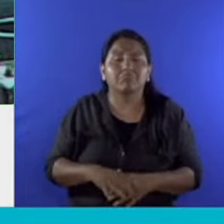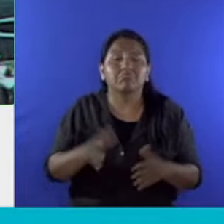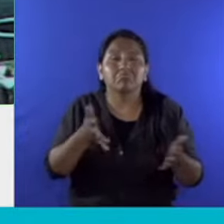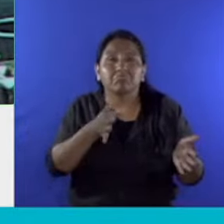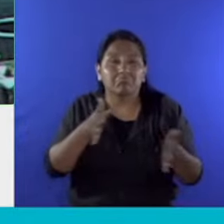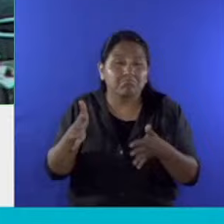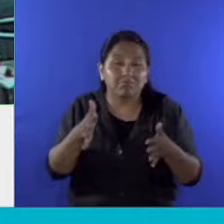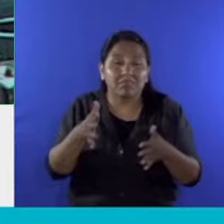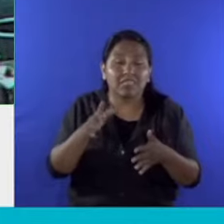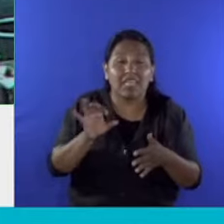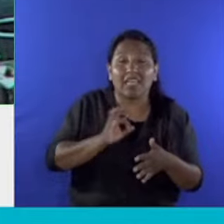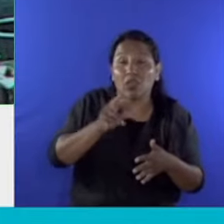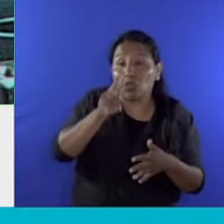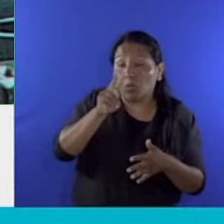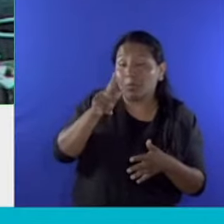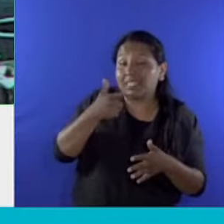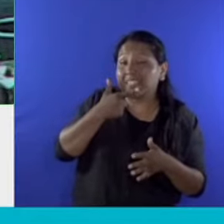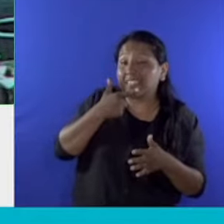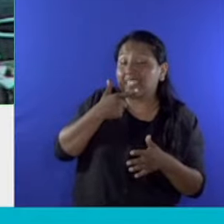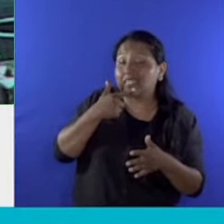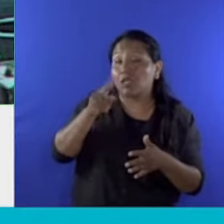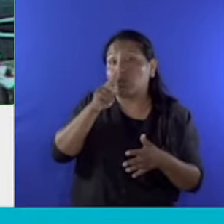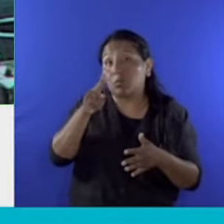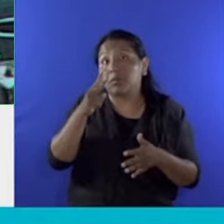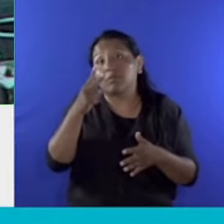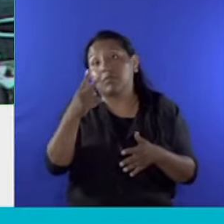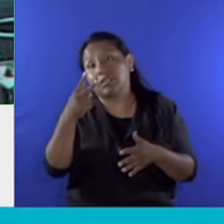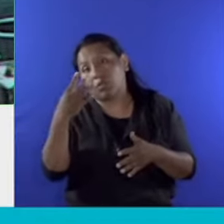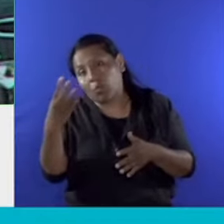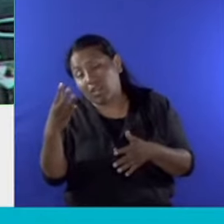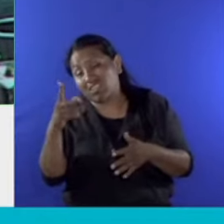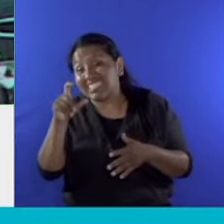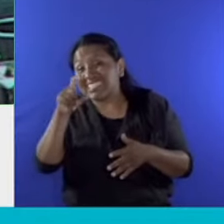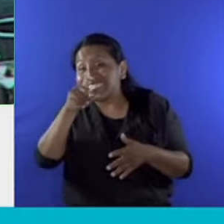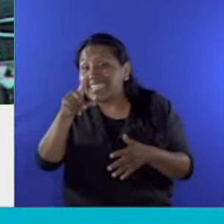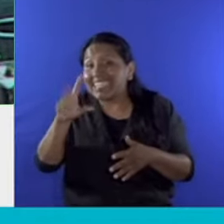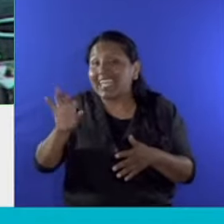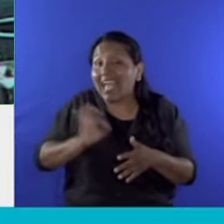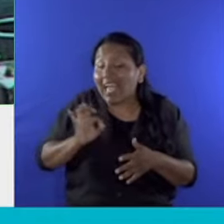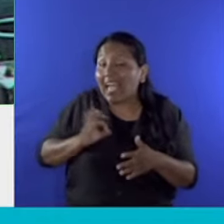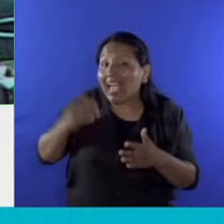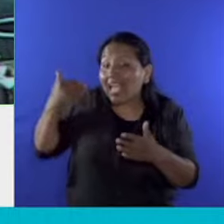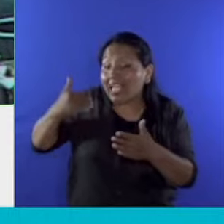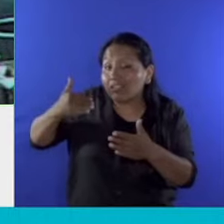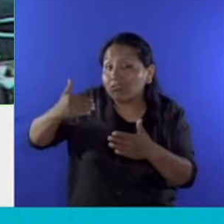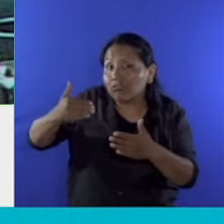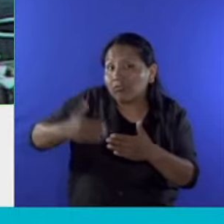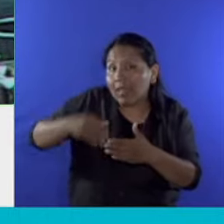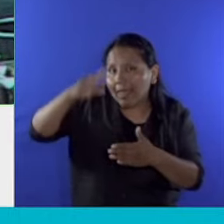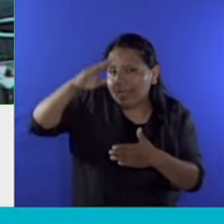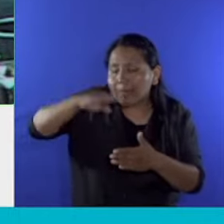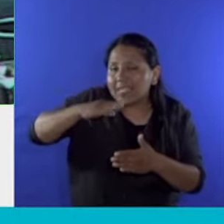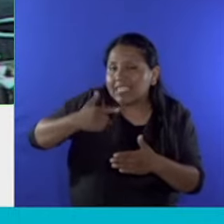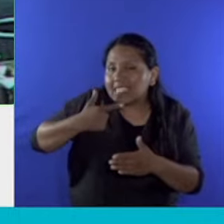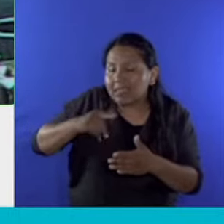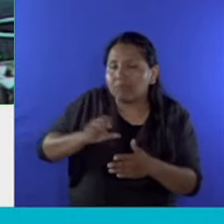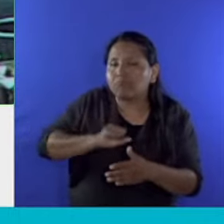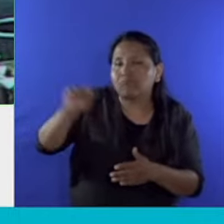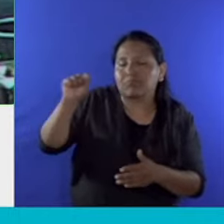Entre 2017 y 2024, 7 años, al mes de septiembre. Esa fue la